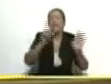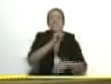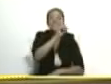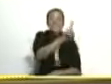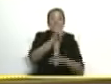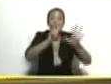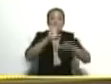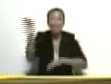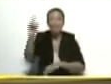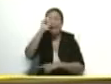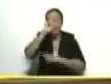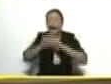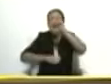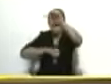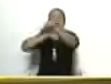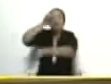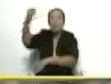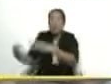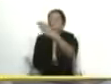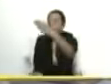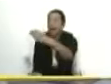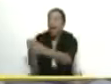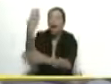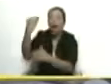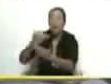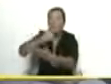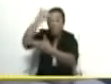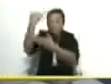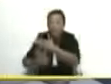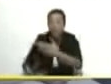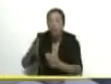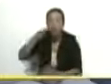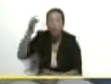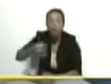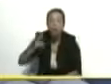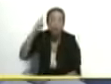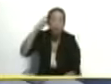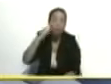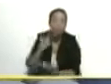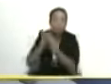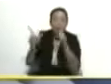170 años para que surgiera nuevamente el proyecto original de Bolívar.